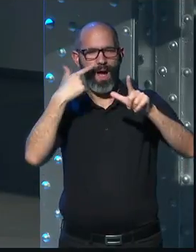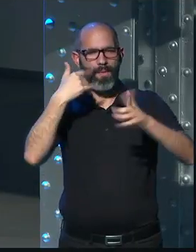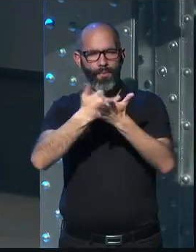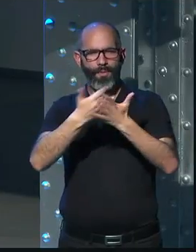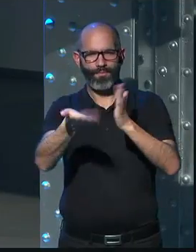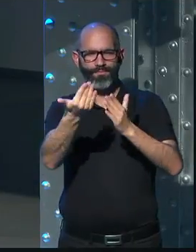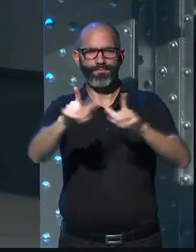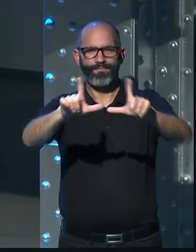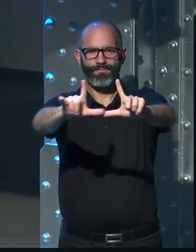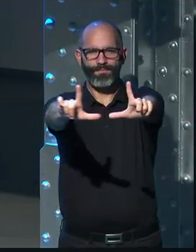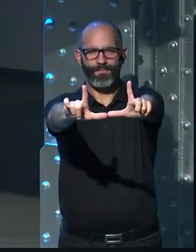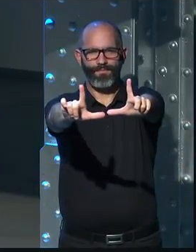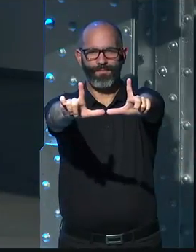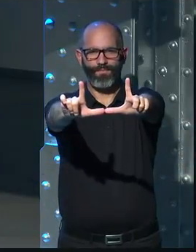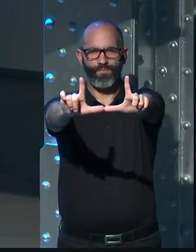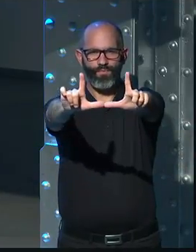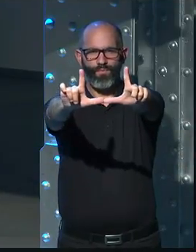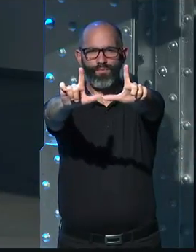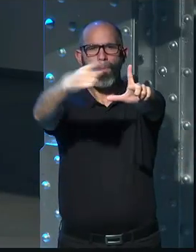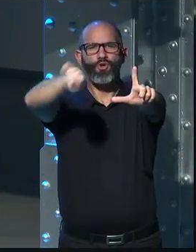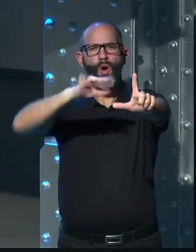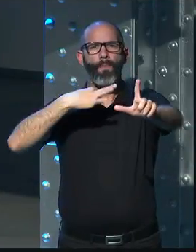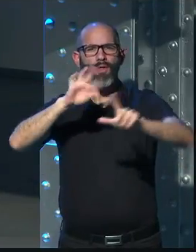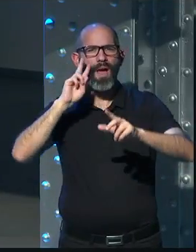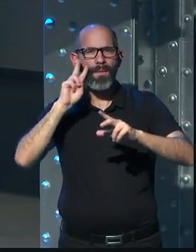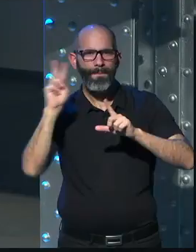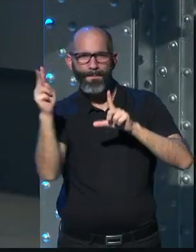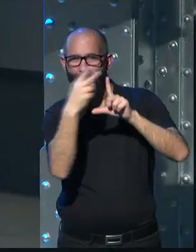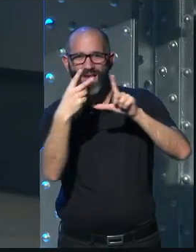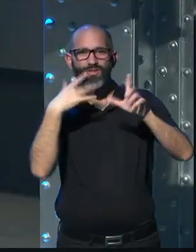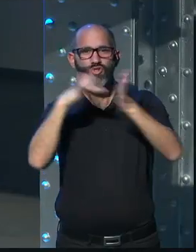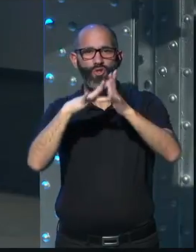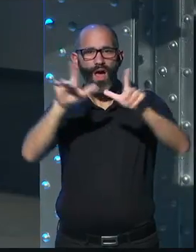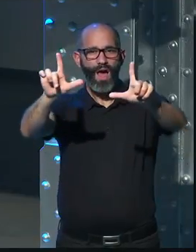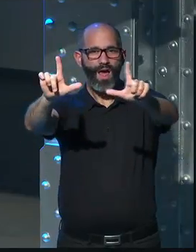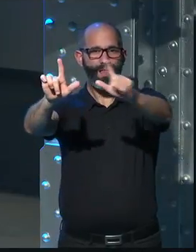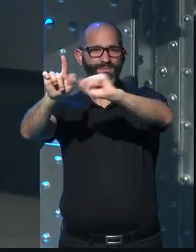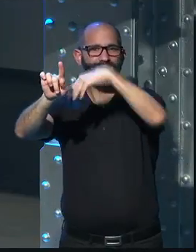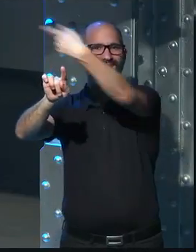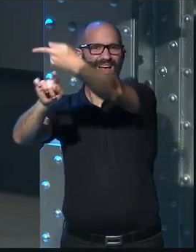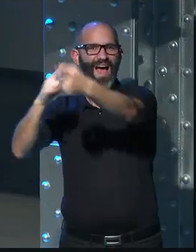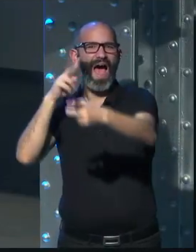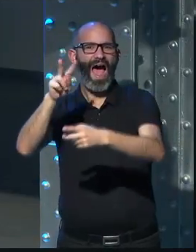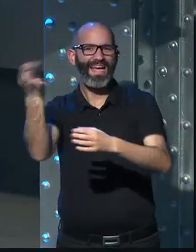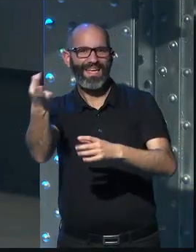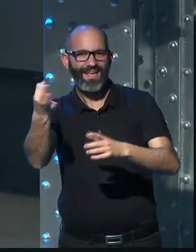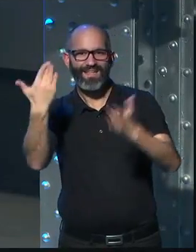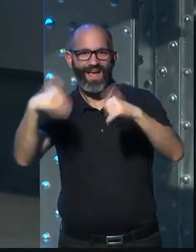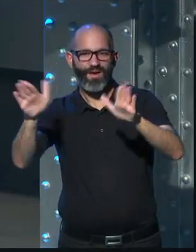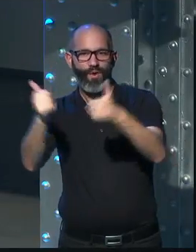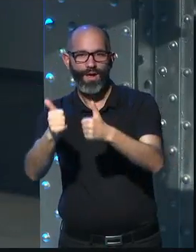momento, ¿podéis decirme, podéis ver lo que hay detrás del dedo, que ya no está?